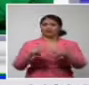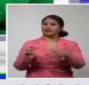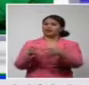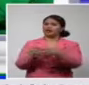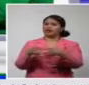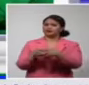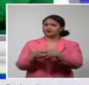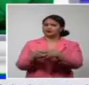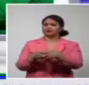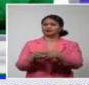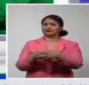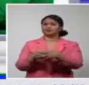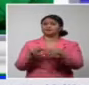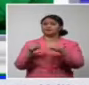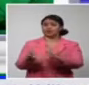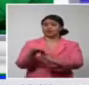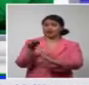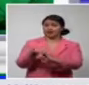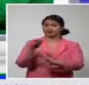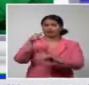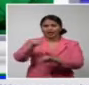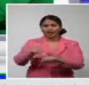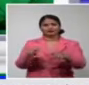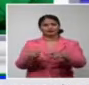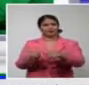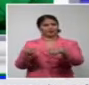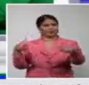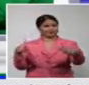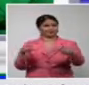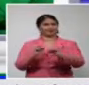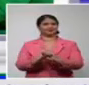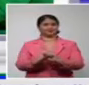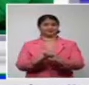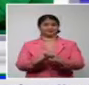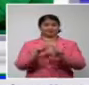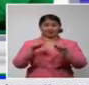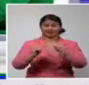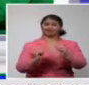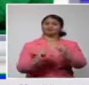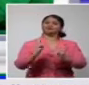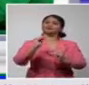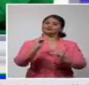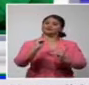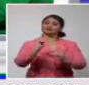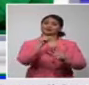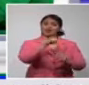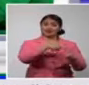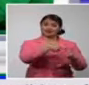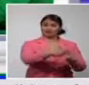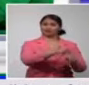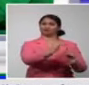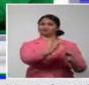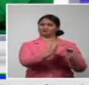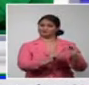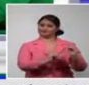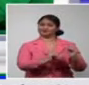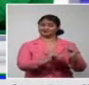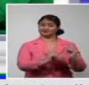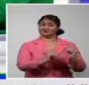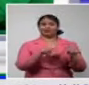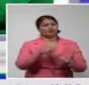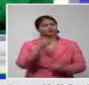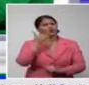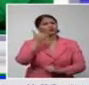disminuyendo los activos, y no es un problema numérico, es que esto traduce que son personas que se han recuperado de la enfermedad